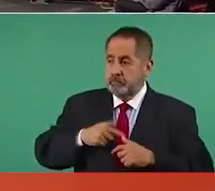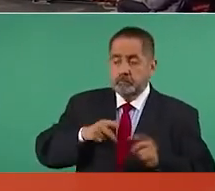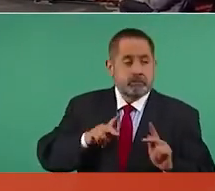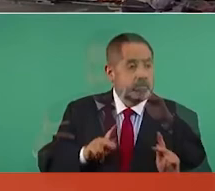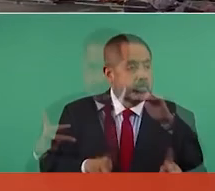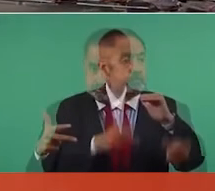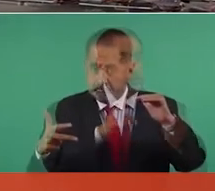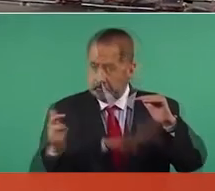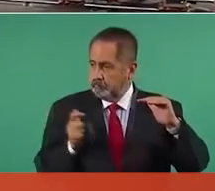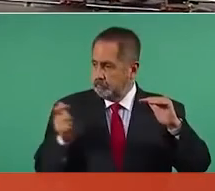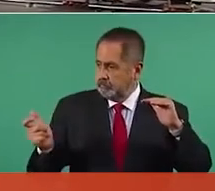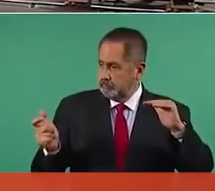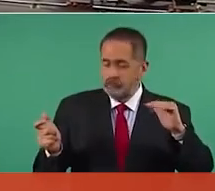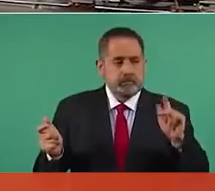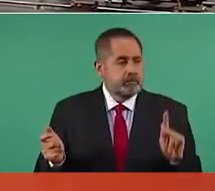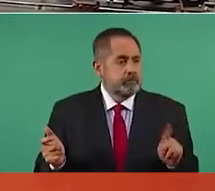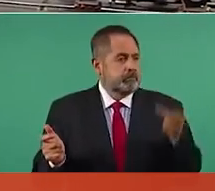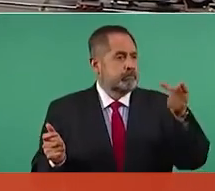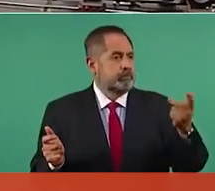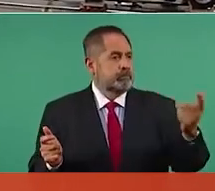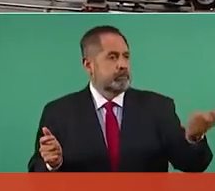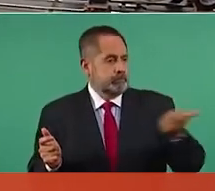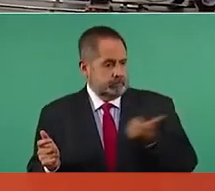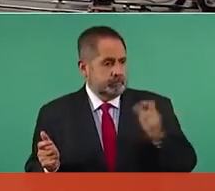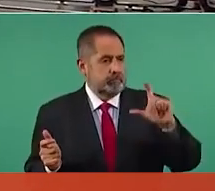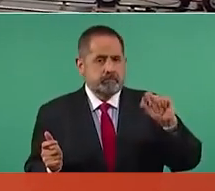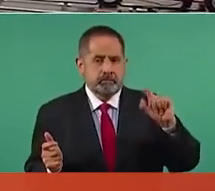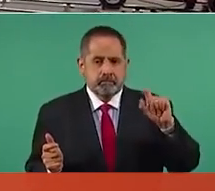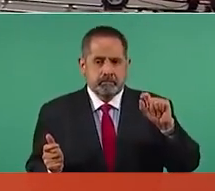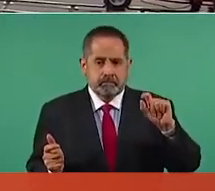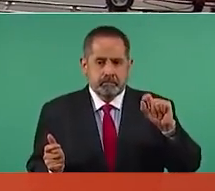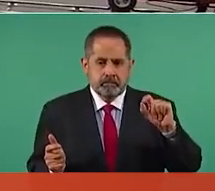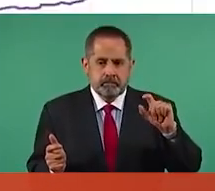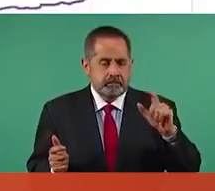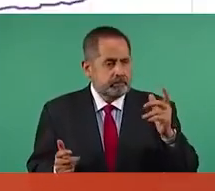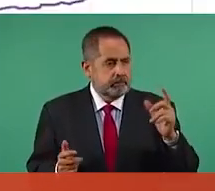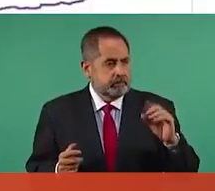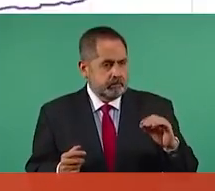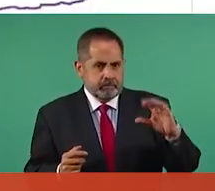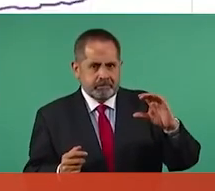20.94 al consumidor,